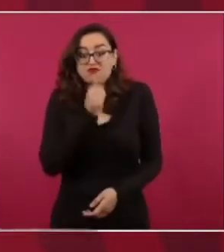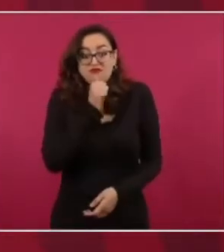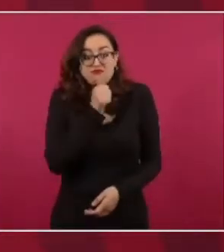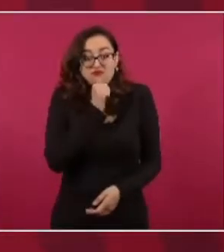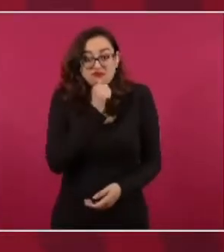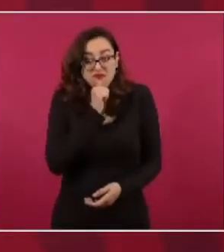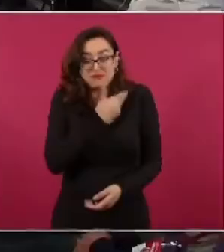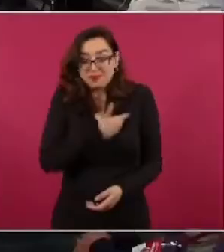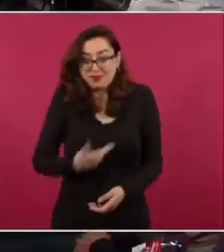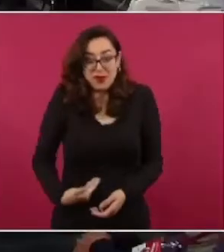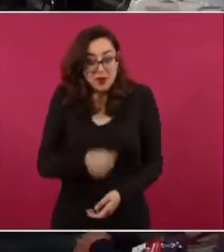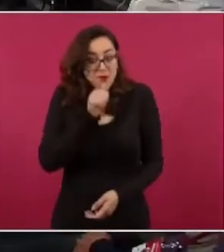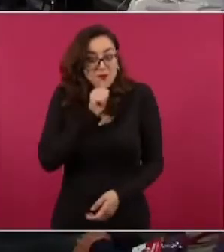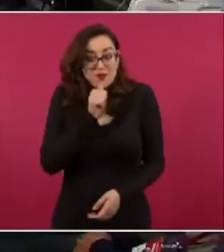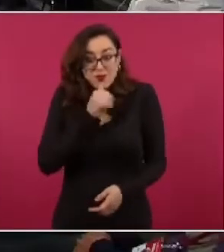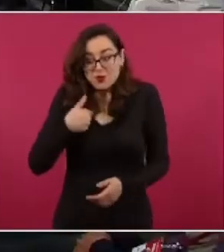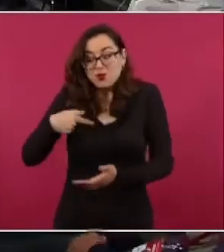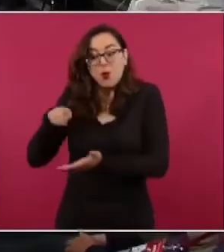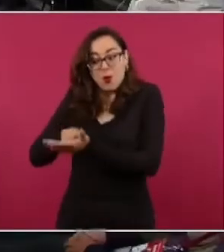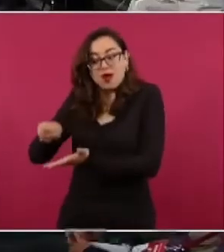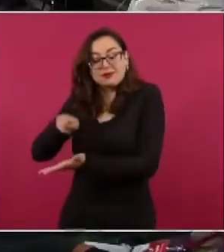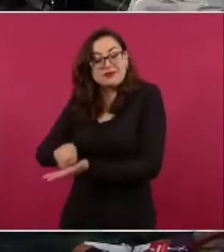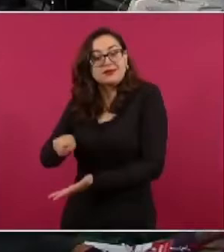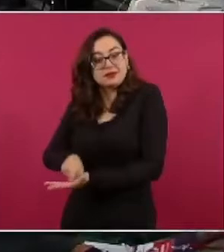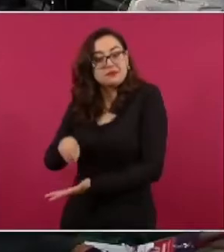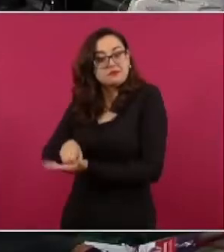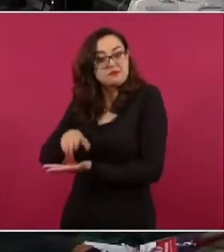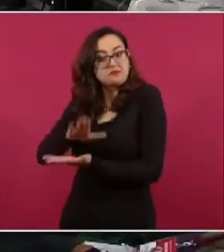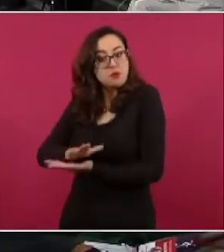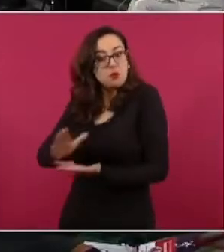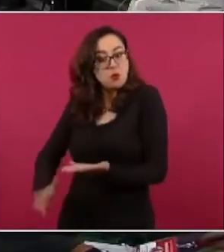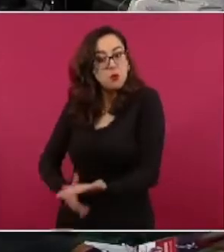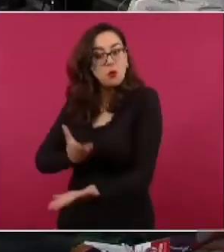salud, ahí está planteado.